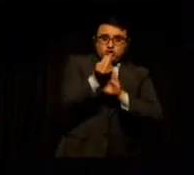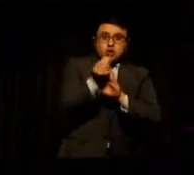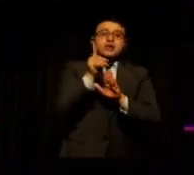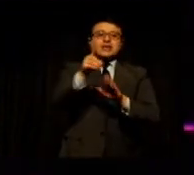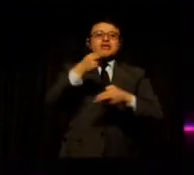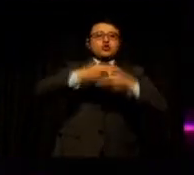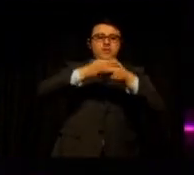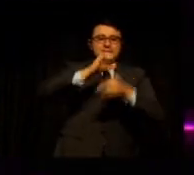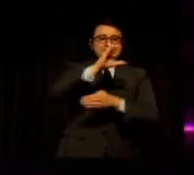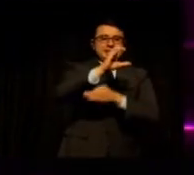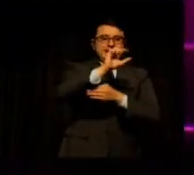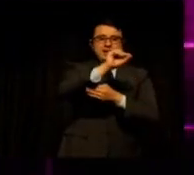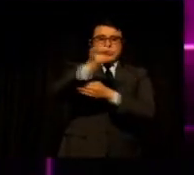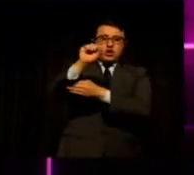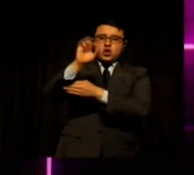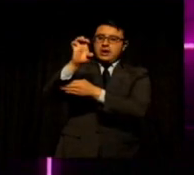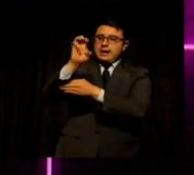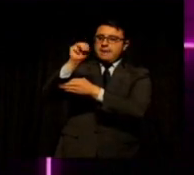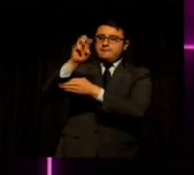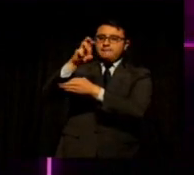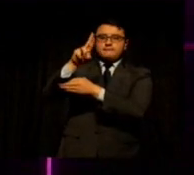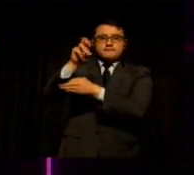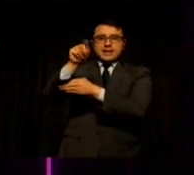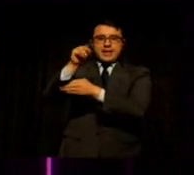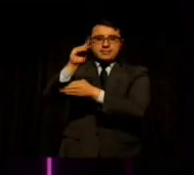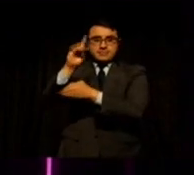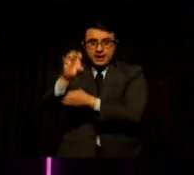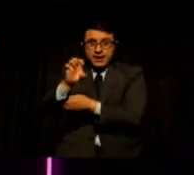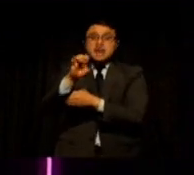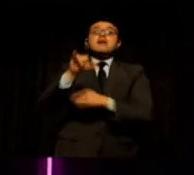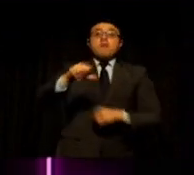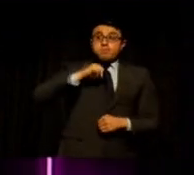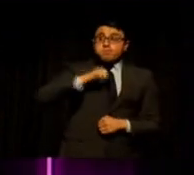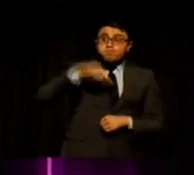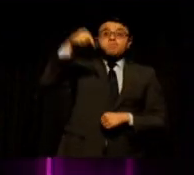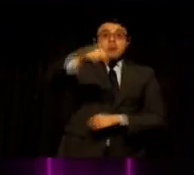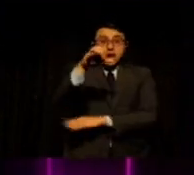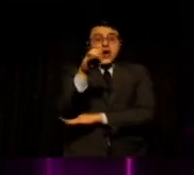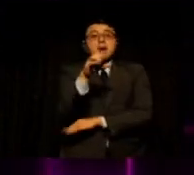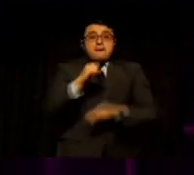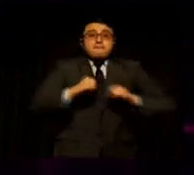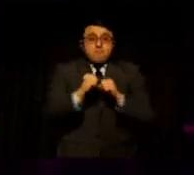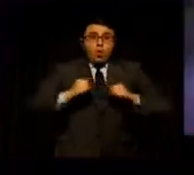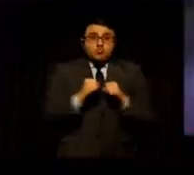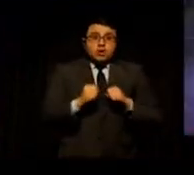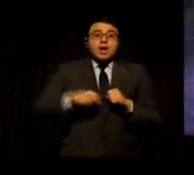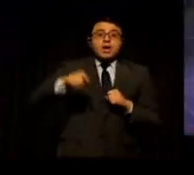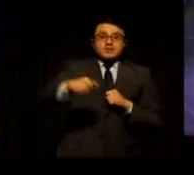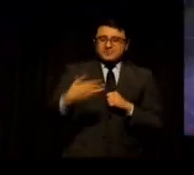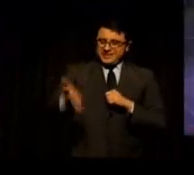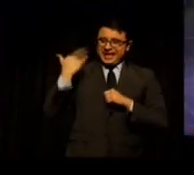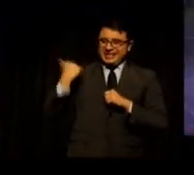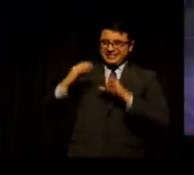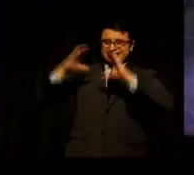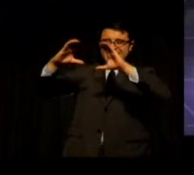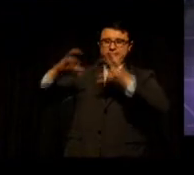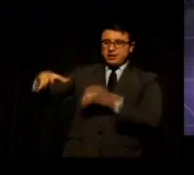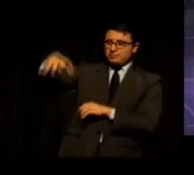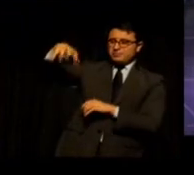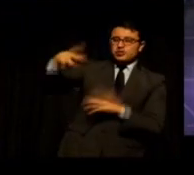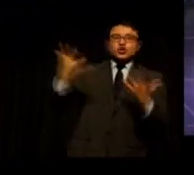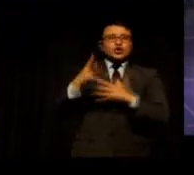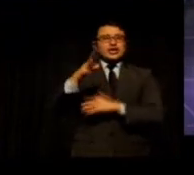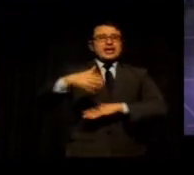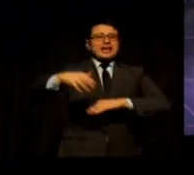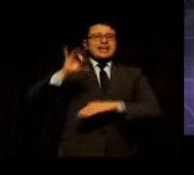y tenemos ya un nodo funcionando acá en la ciudad de bogotá en la antigua sede en la cámara de comercio en la